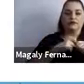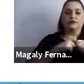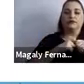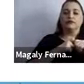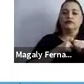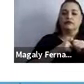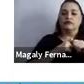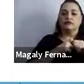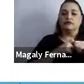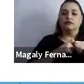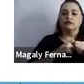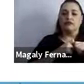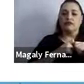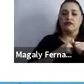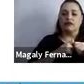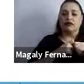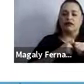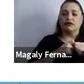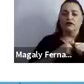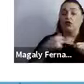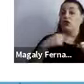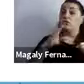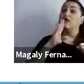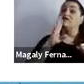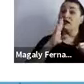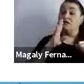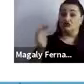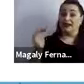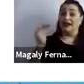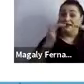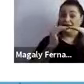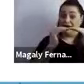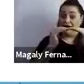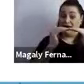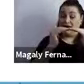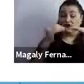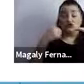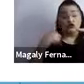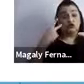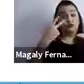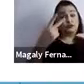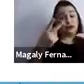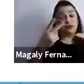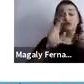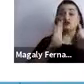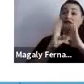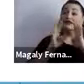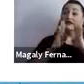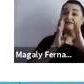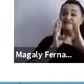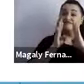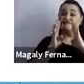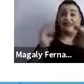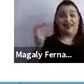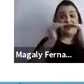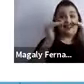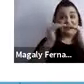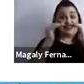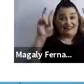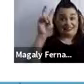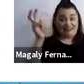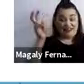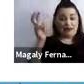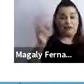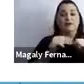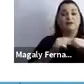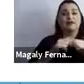Todo el mundo, ¿verdad?, habla de equidad. A menudo, si nos fijamos en los discursos de equidad, pues la equidad